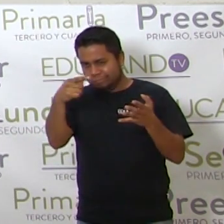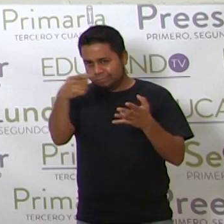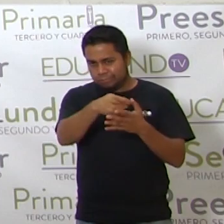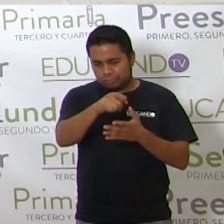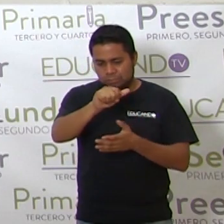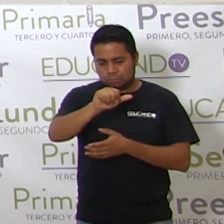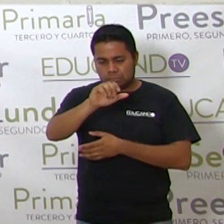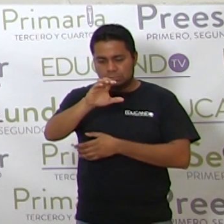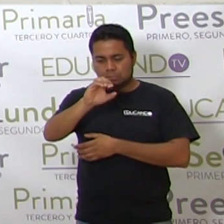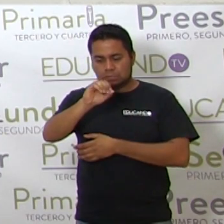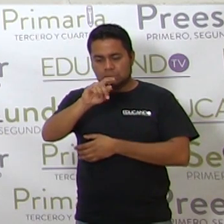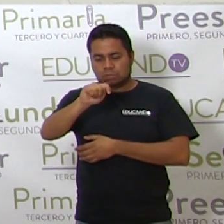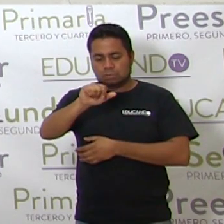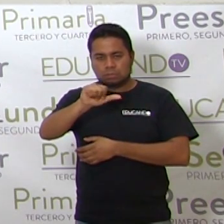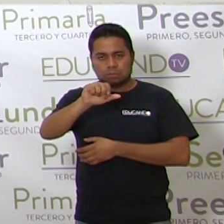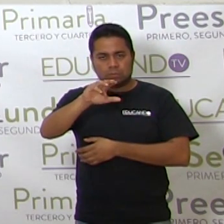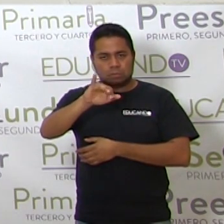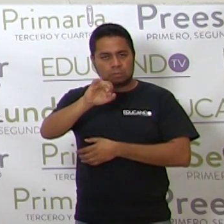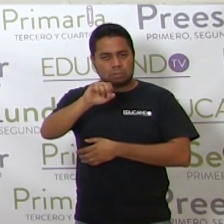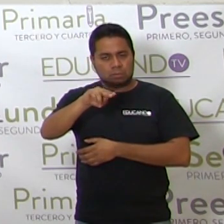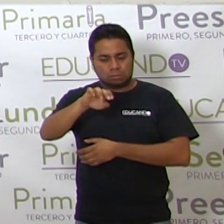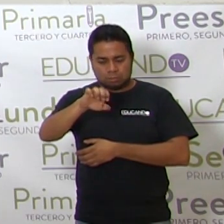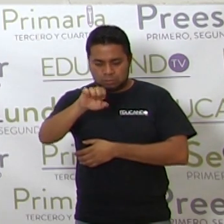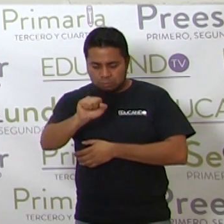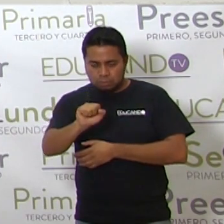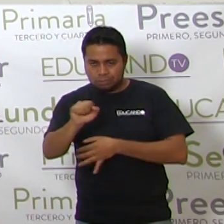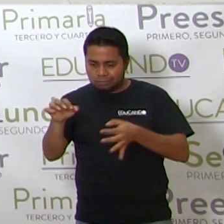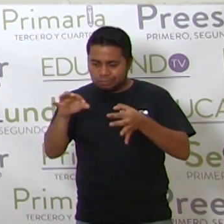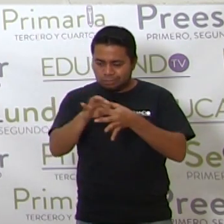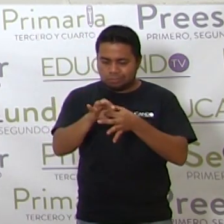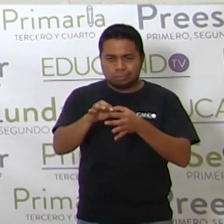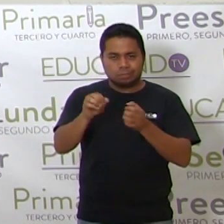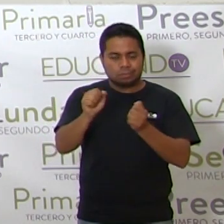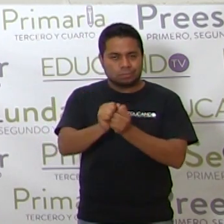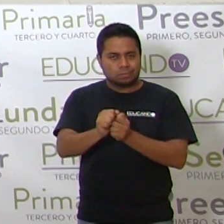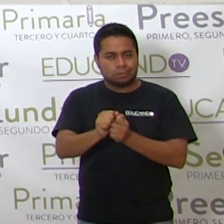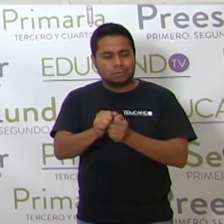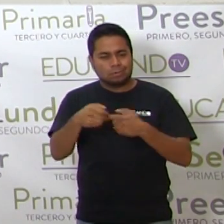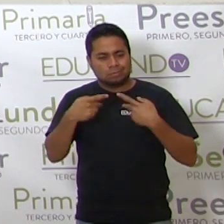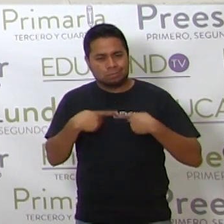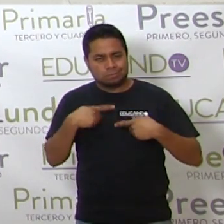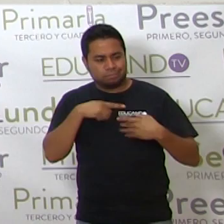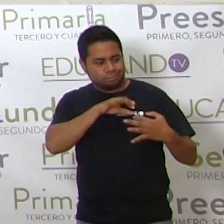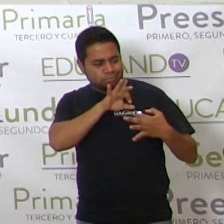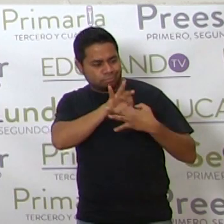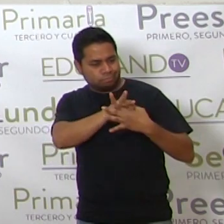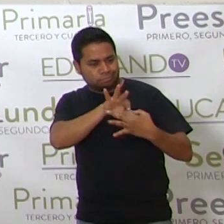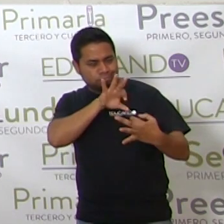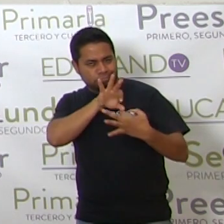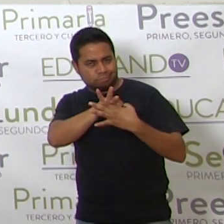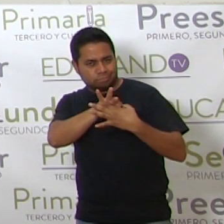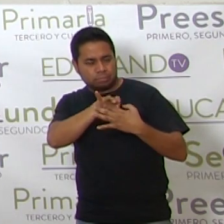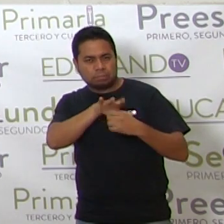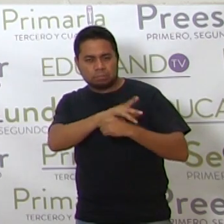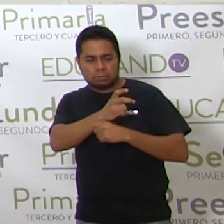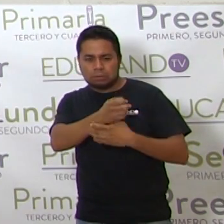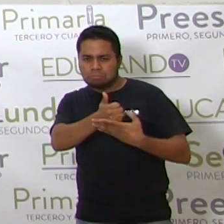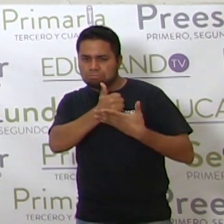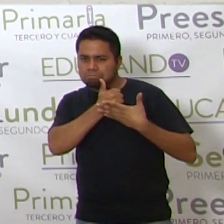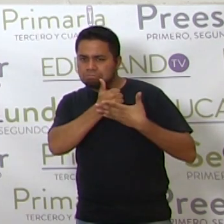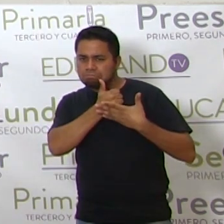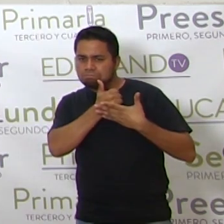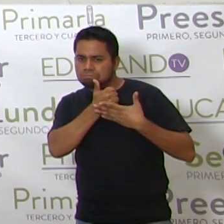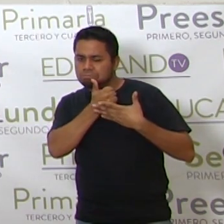acotaciones van muy acorde con lo que son los actores porque las acotaciones nos hablan